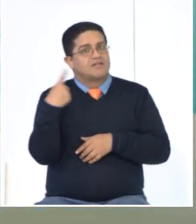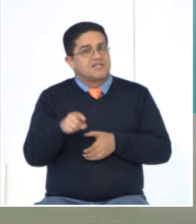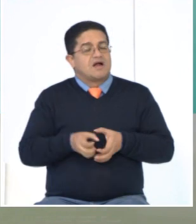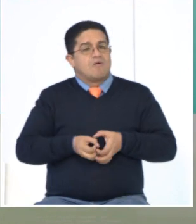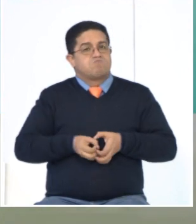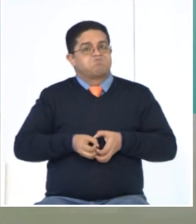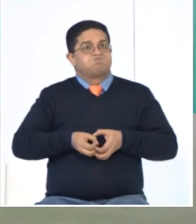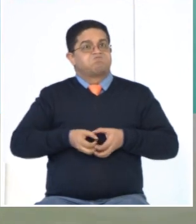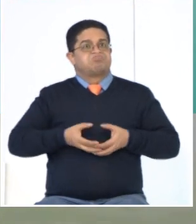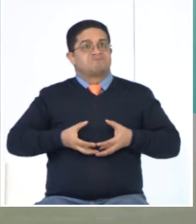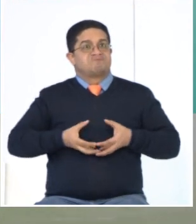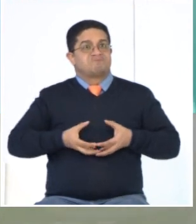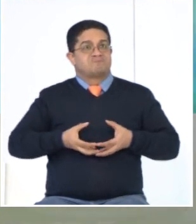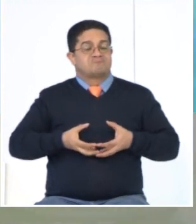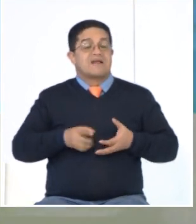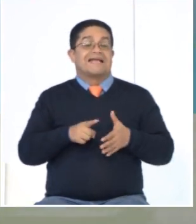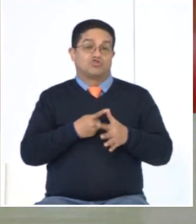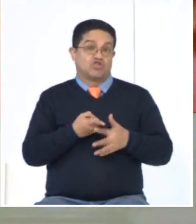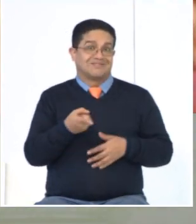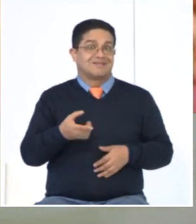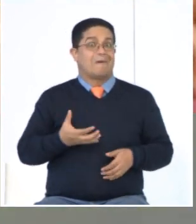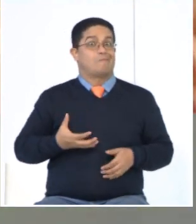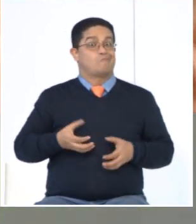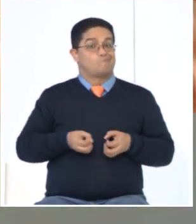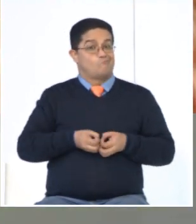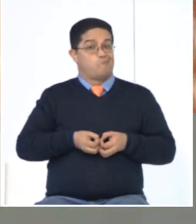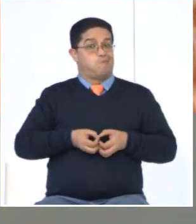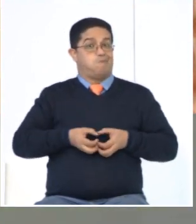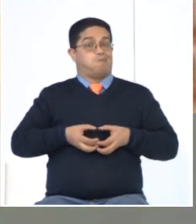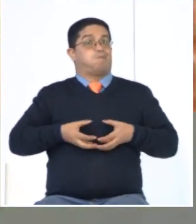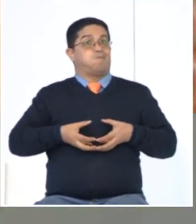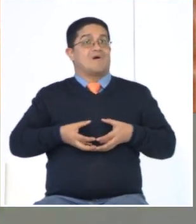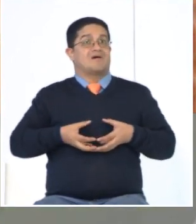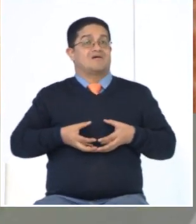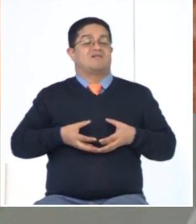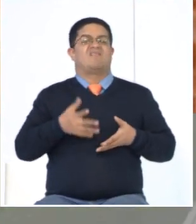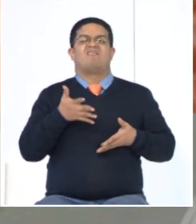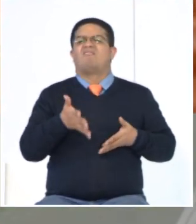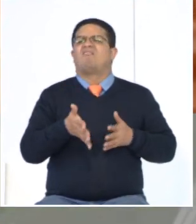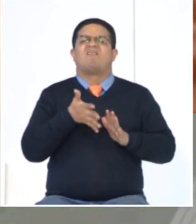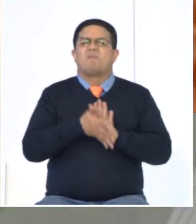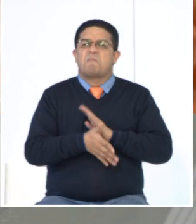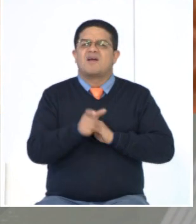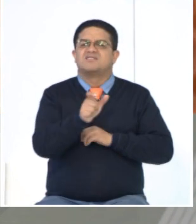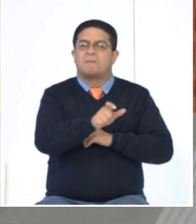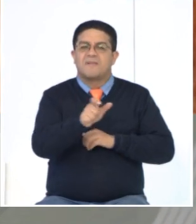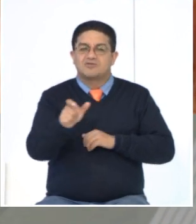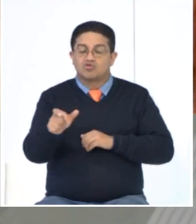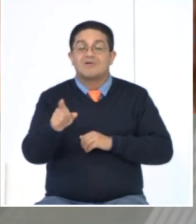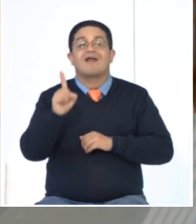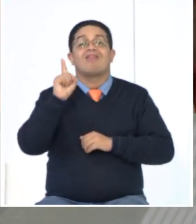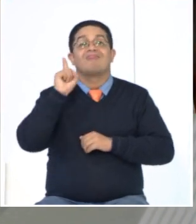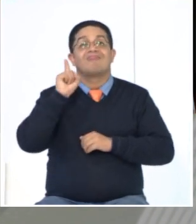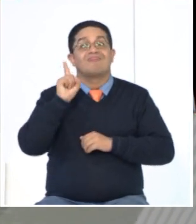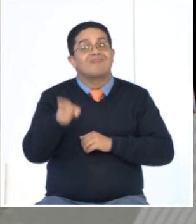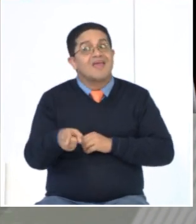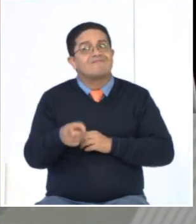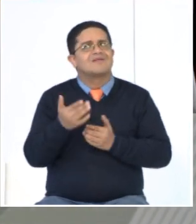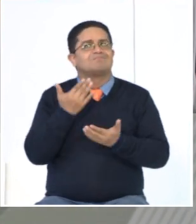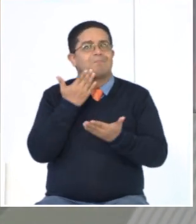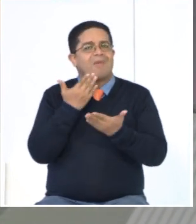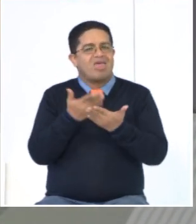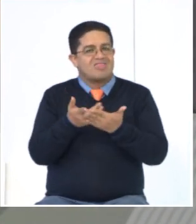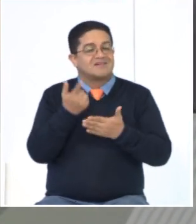benigna de próstata. Entonces, esa próstata va a estar aumentada de tamaño. Entonces, esos pacientes sí o sí debería solicitársele